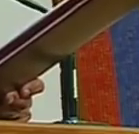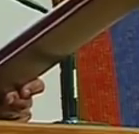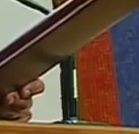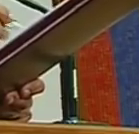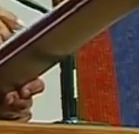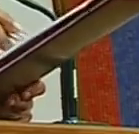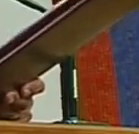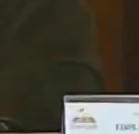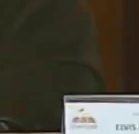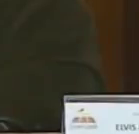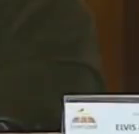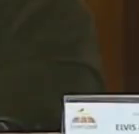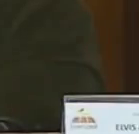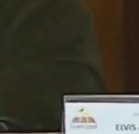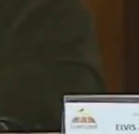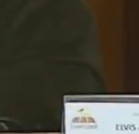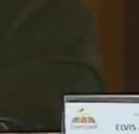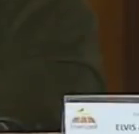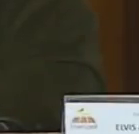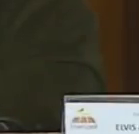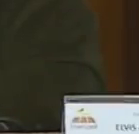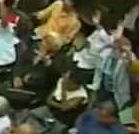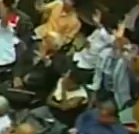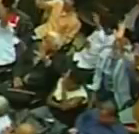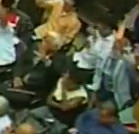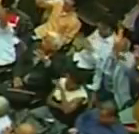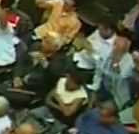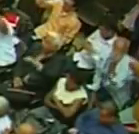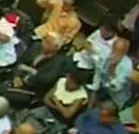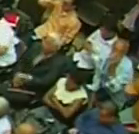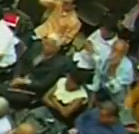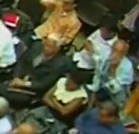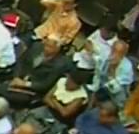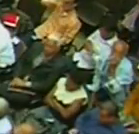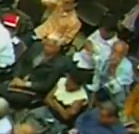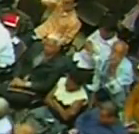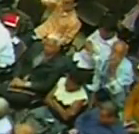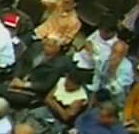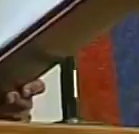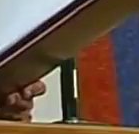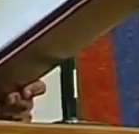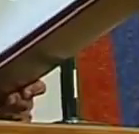popular. Es todo. En consideración, aprobado.